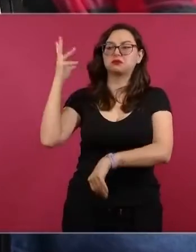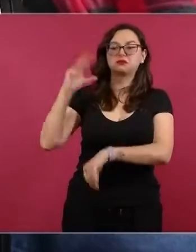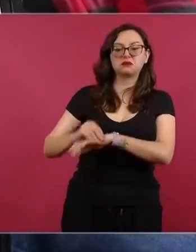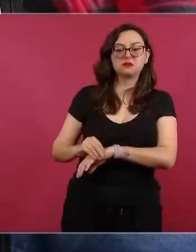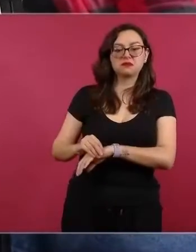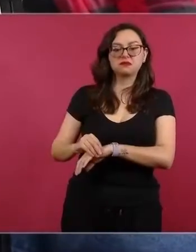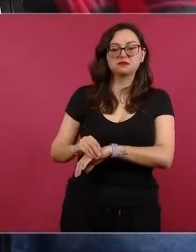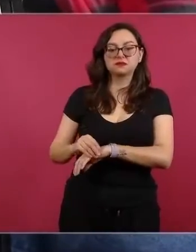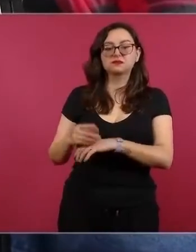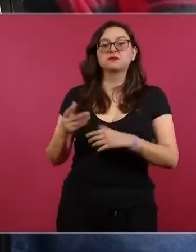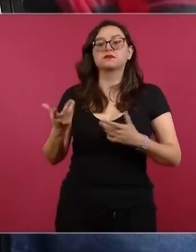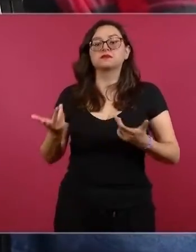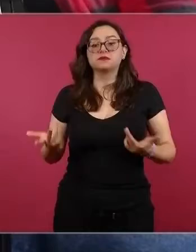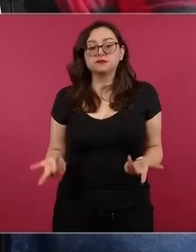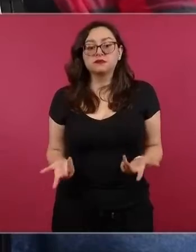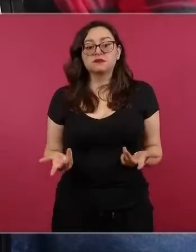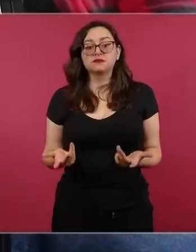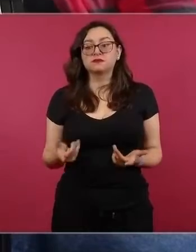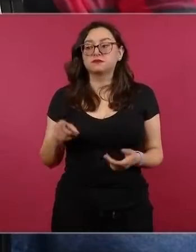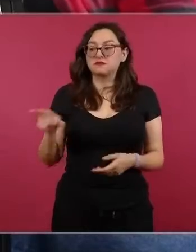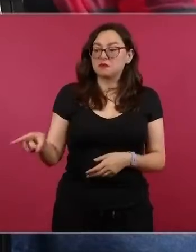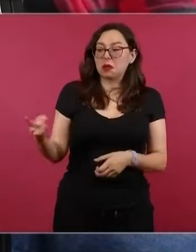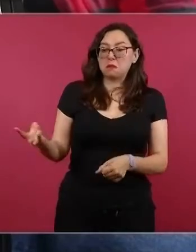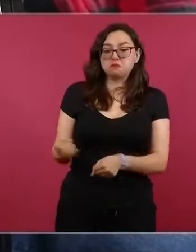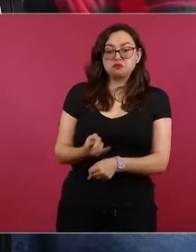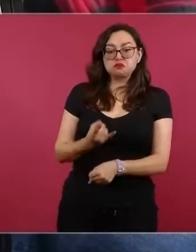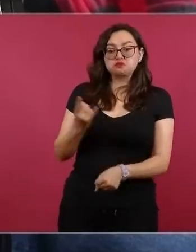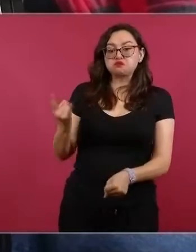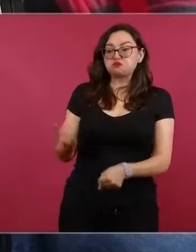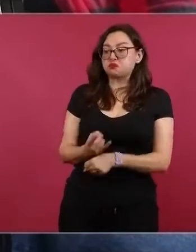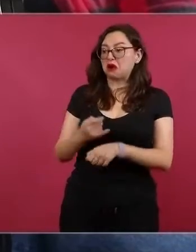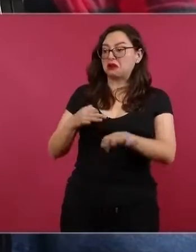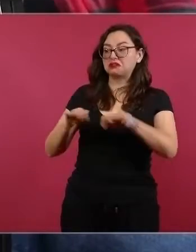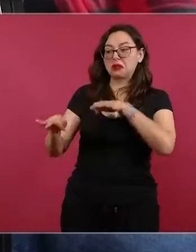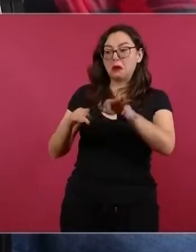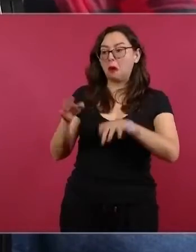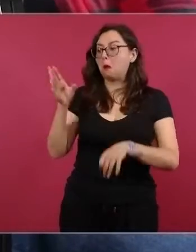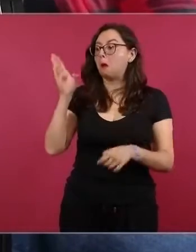llamarle?, su ineficiencia o su incapacidad?